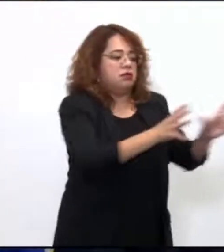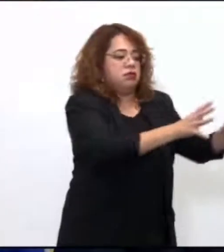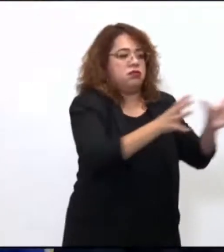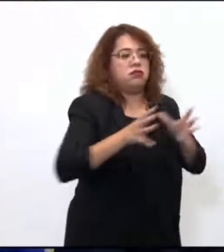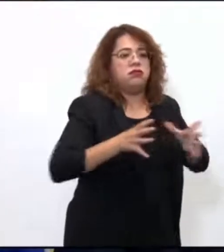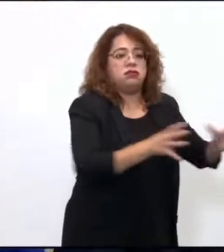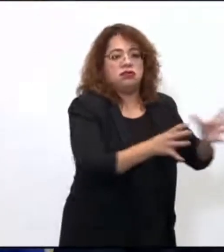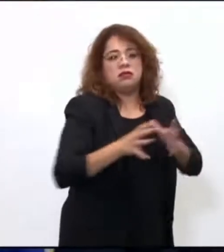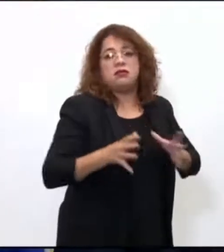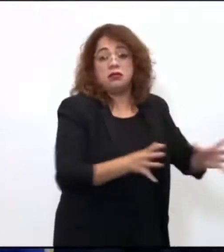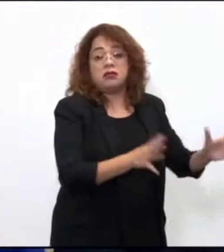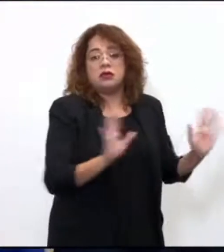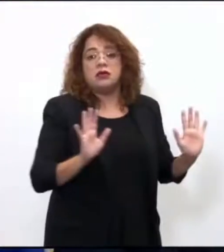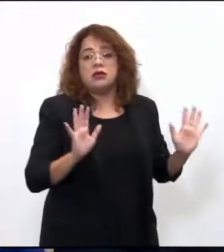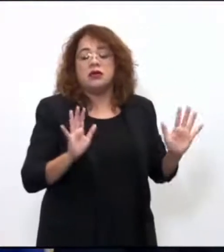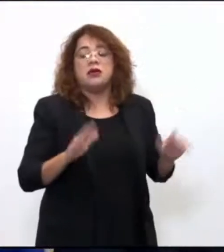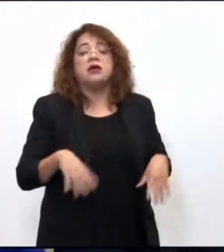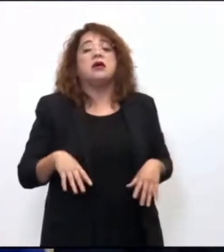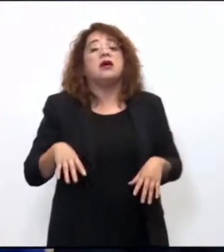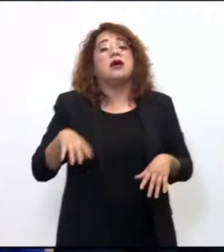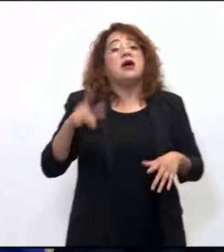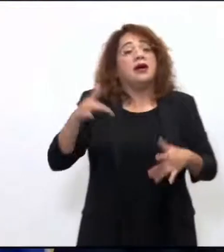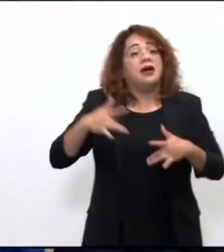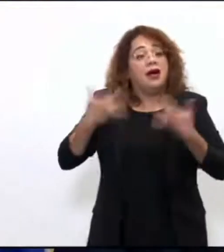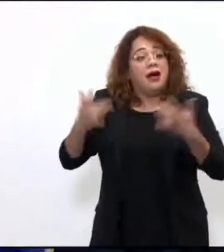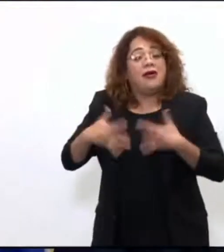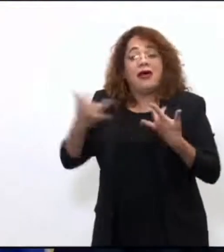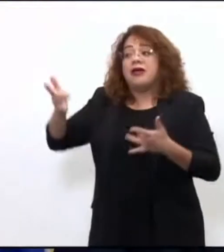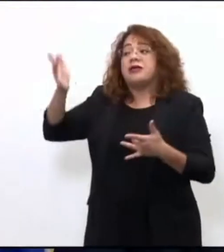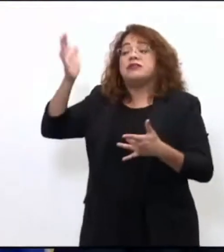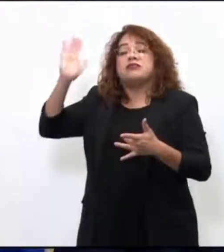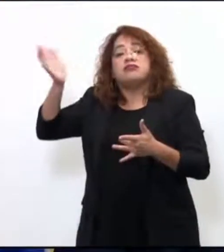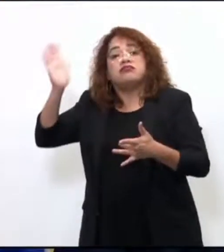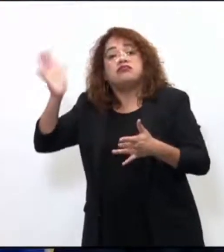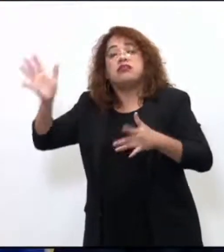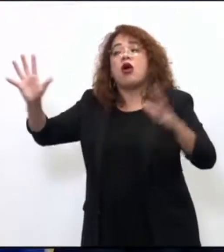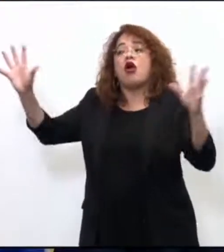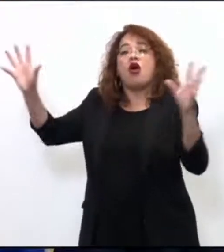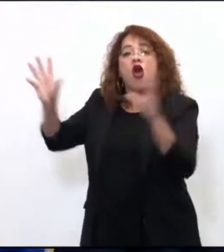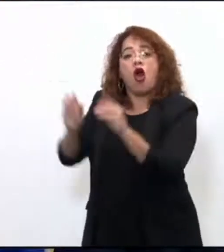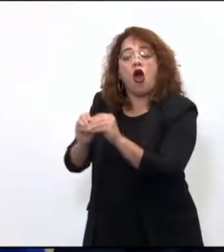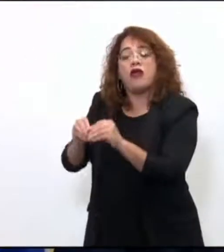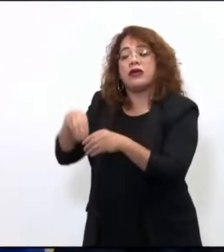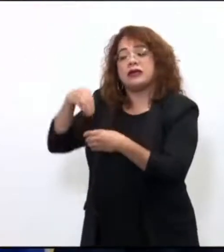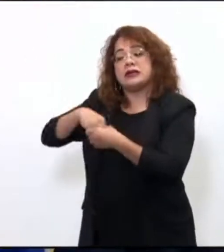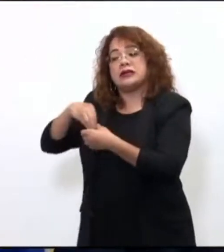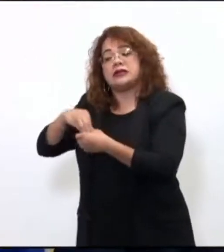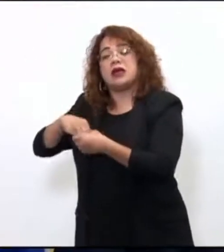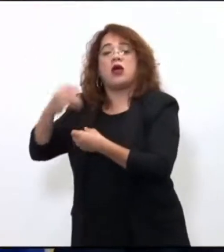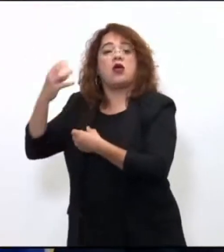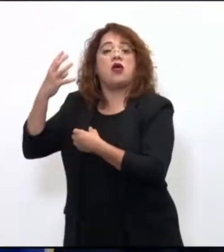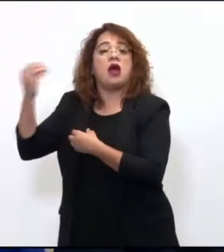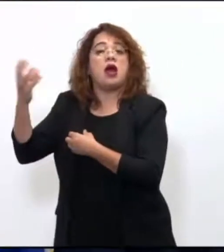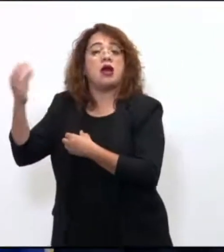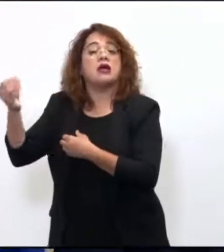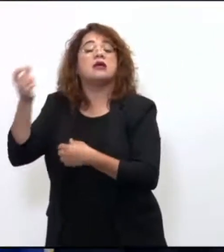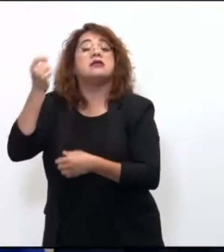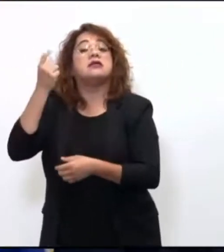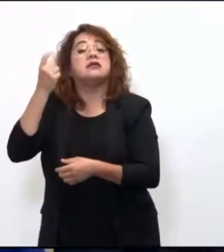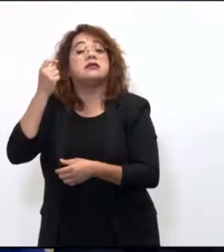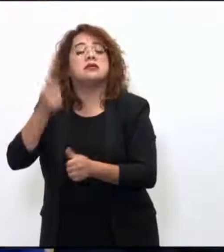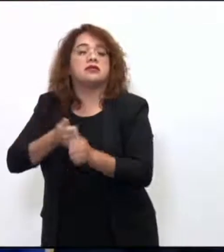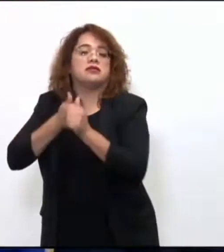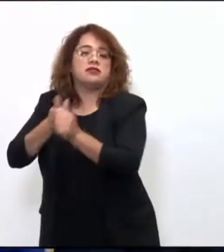Se pueden operar eventos y presentaciones en vivo sentados bajo techo o interior de acuerdo con